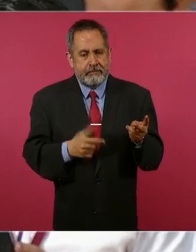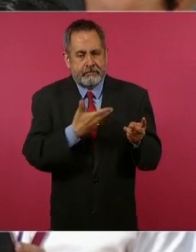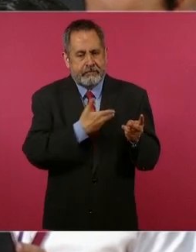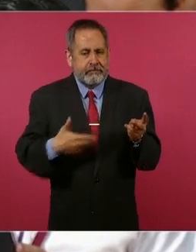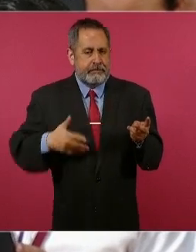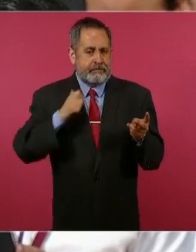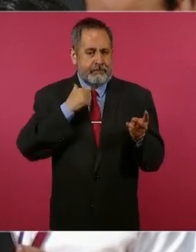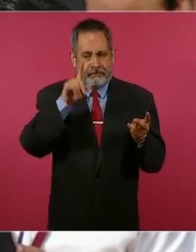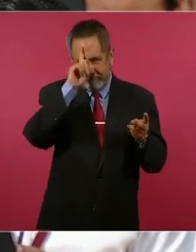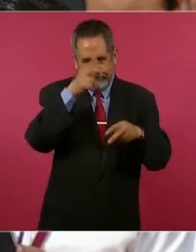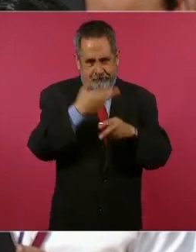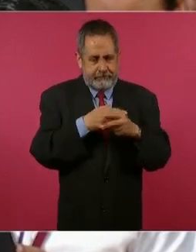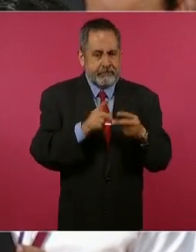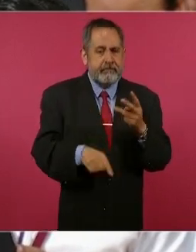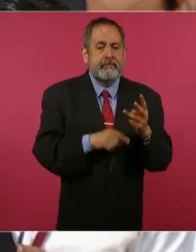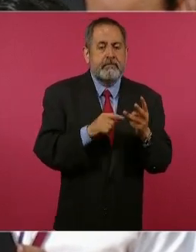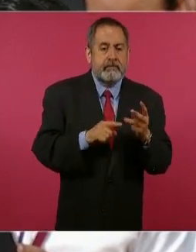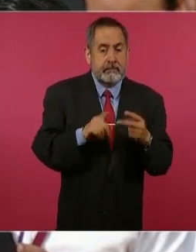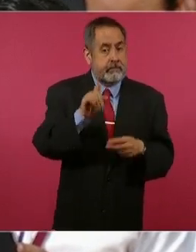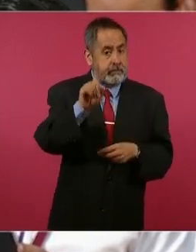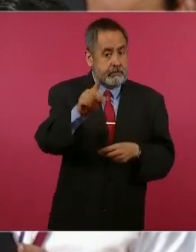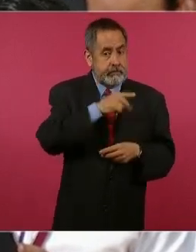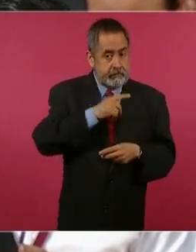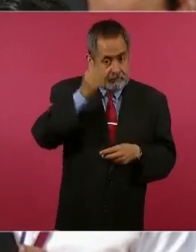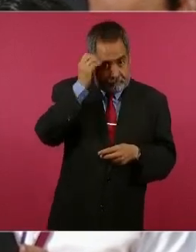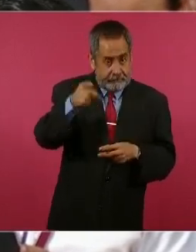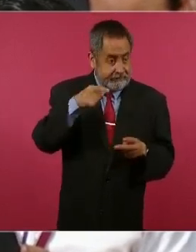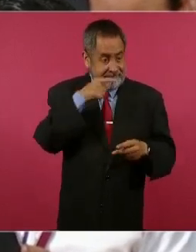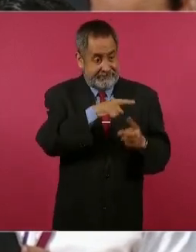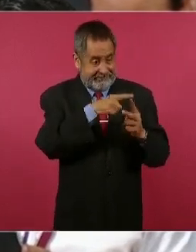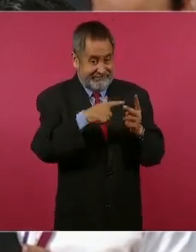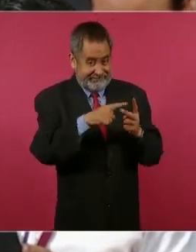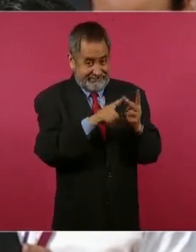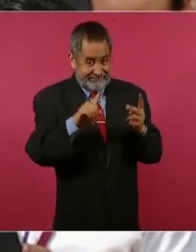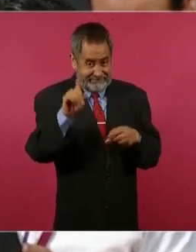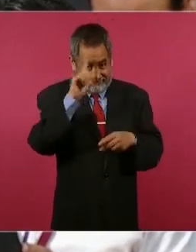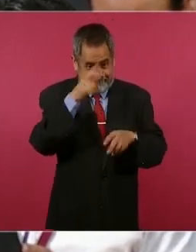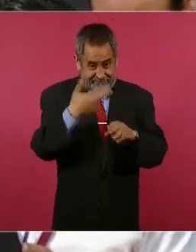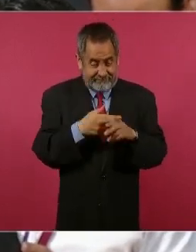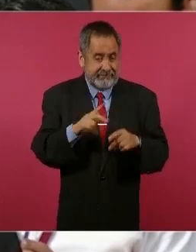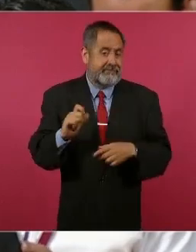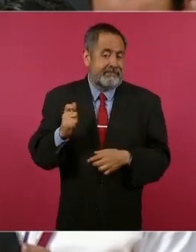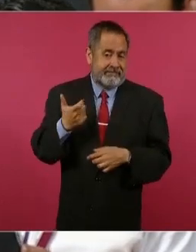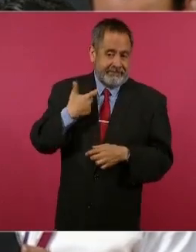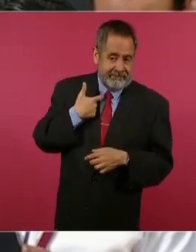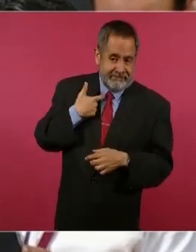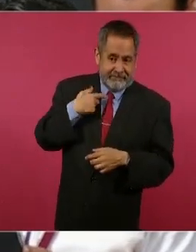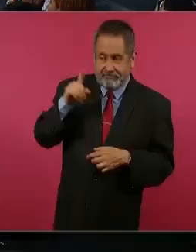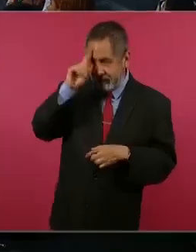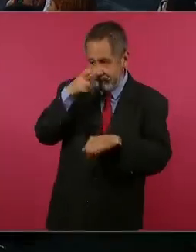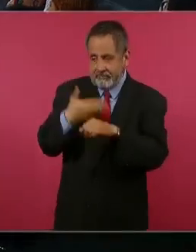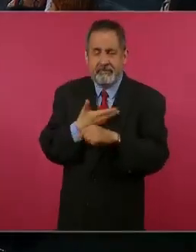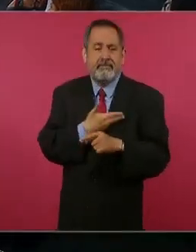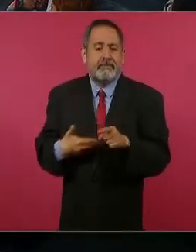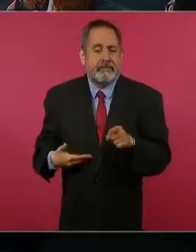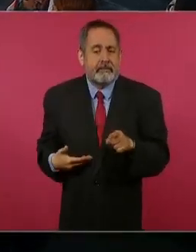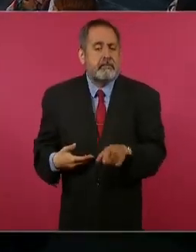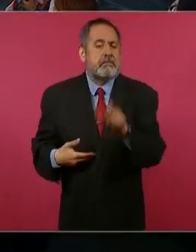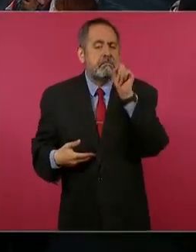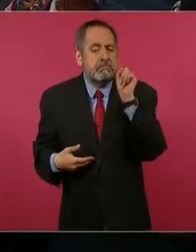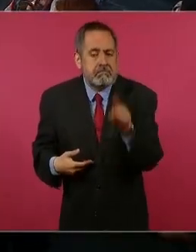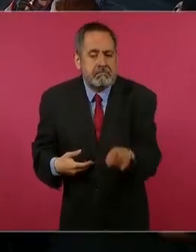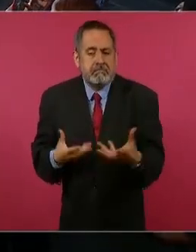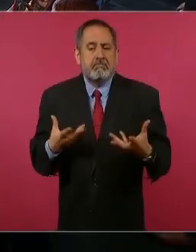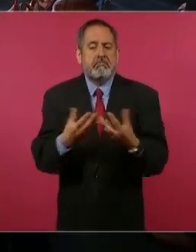presidentes, consejeros presidentes, que no hay que olvidar que estos consejeros ex consejeros presidentes pues fueron parte